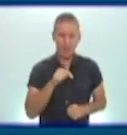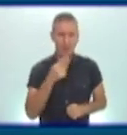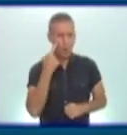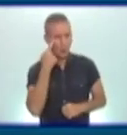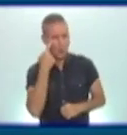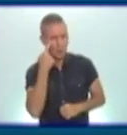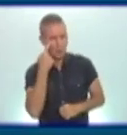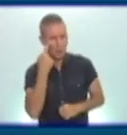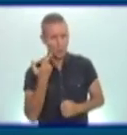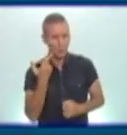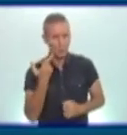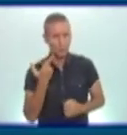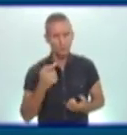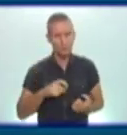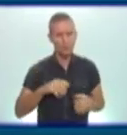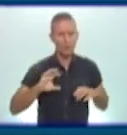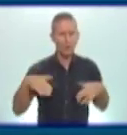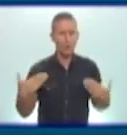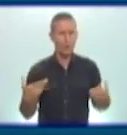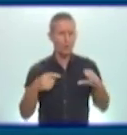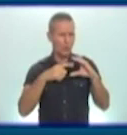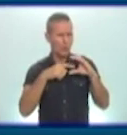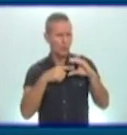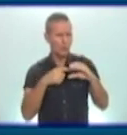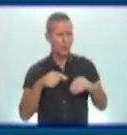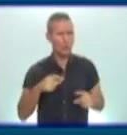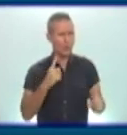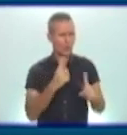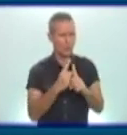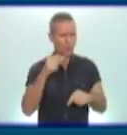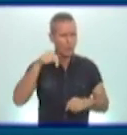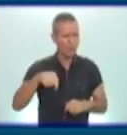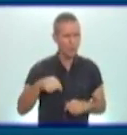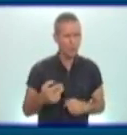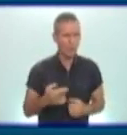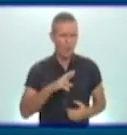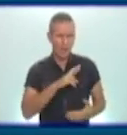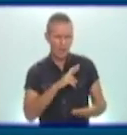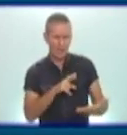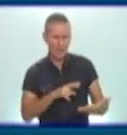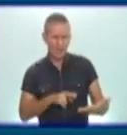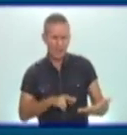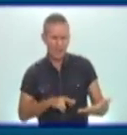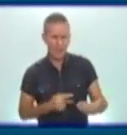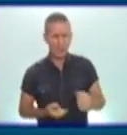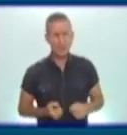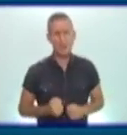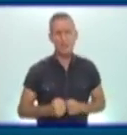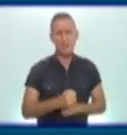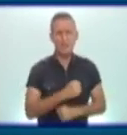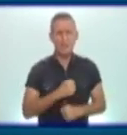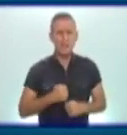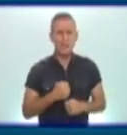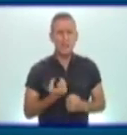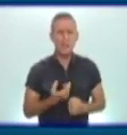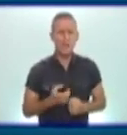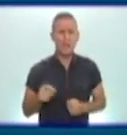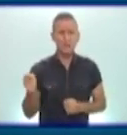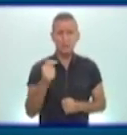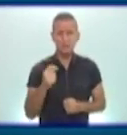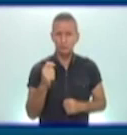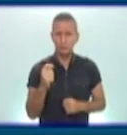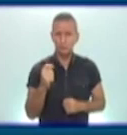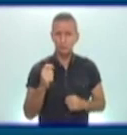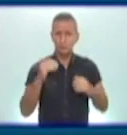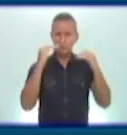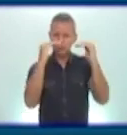conocer cuáles son los contenidos del encuentro de hoy. Reconocimiento y empleo del sustantivo y su